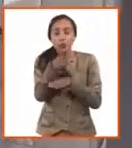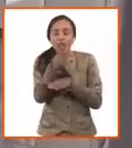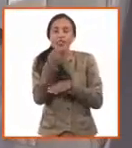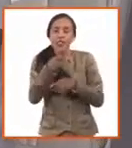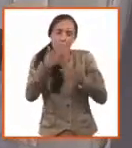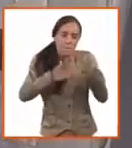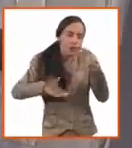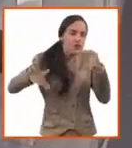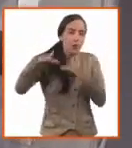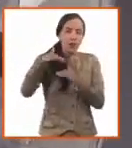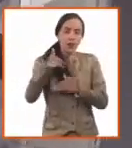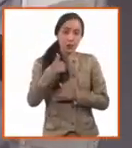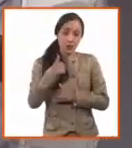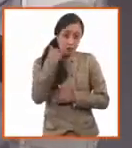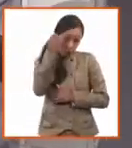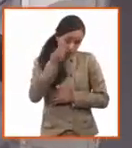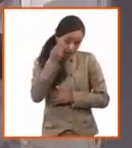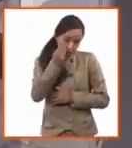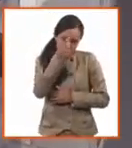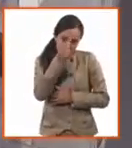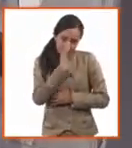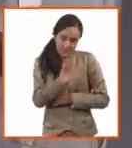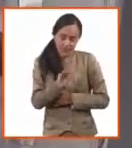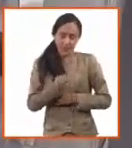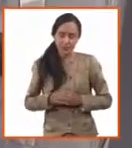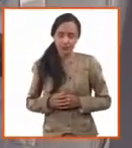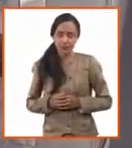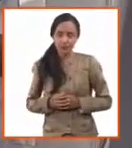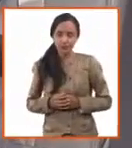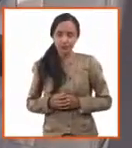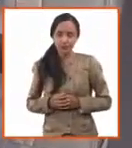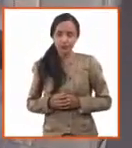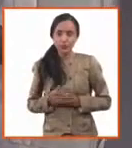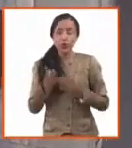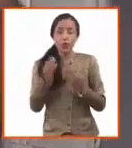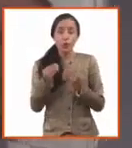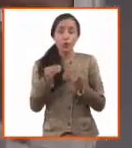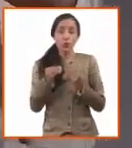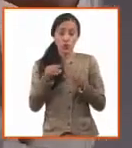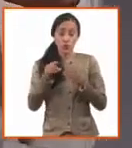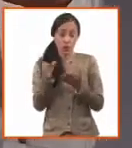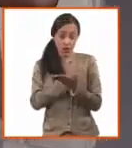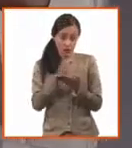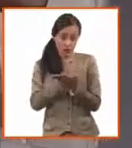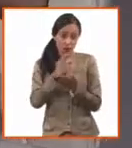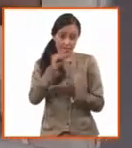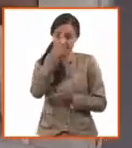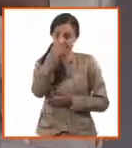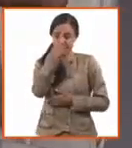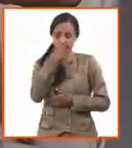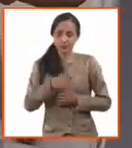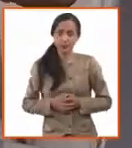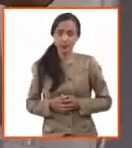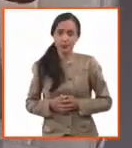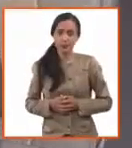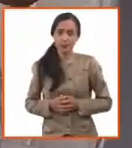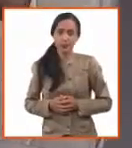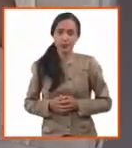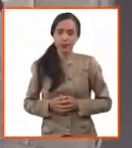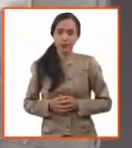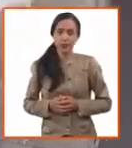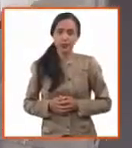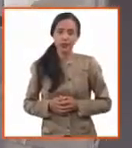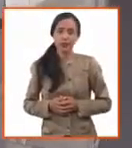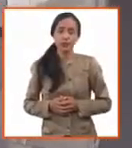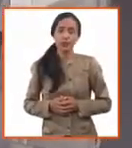el socialismo y el hombre en cuba en generales hay varios textos del donde él habla él dice él el hombre del hombre bueno aquel momento hicieron porque diríamos el